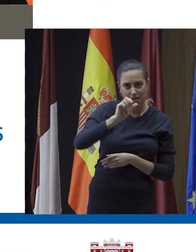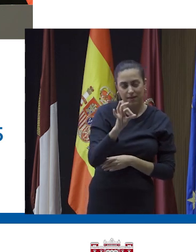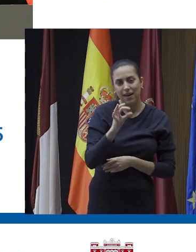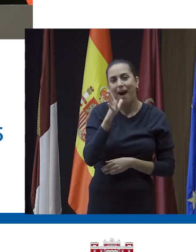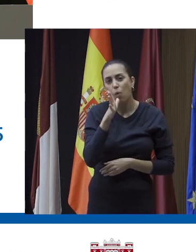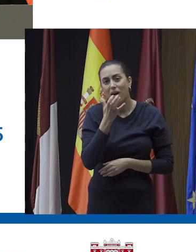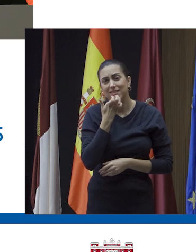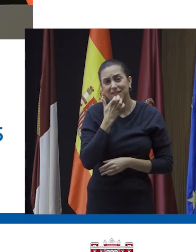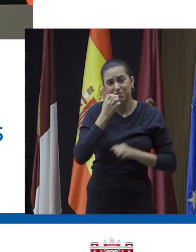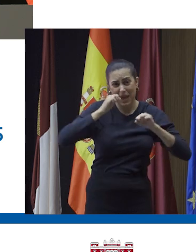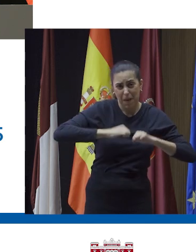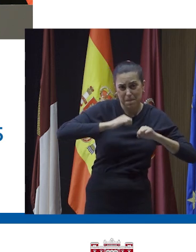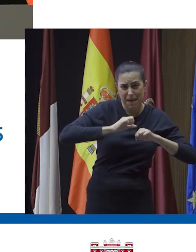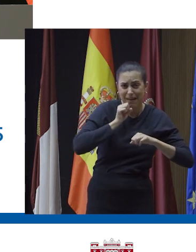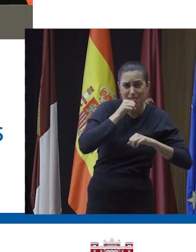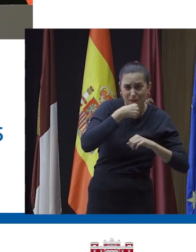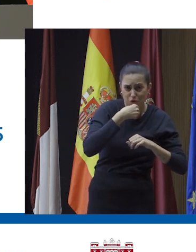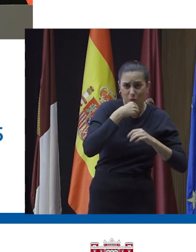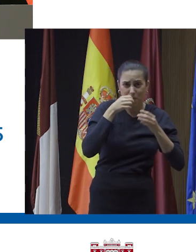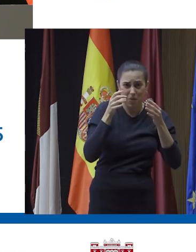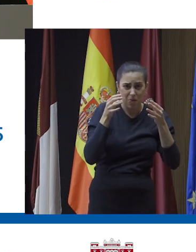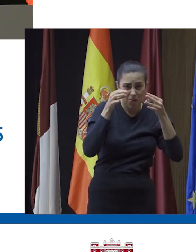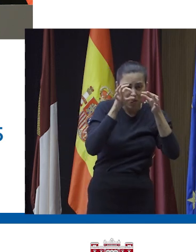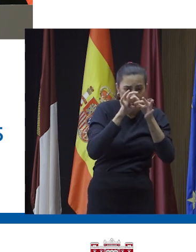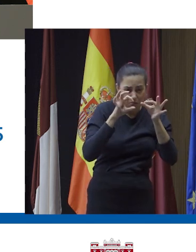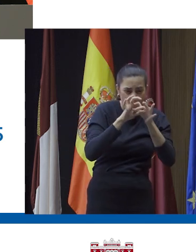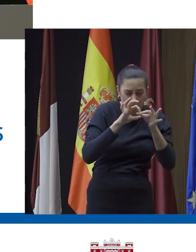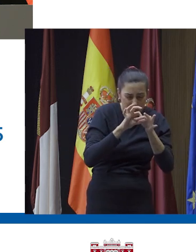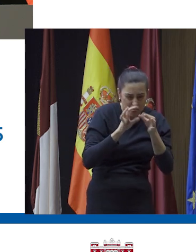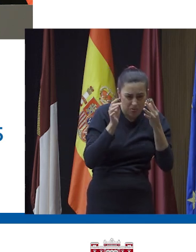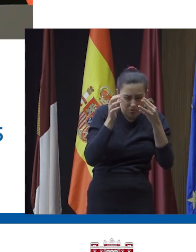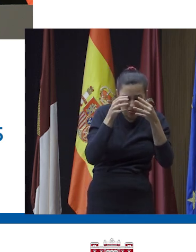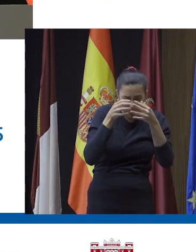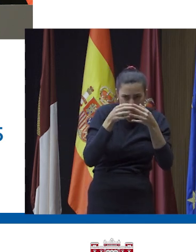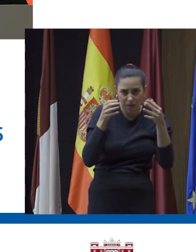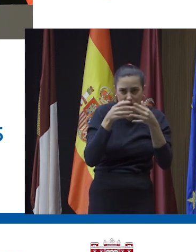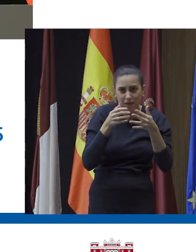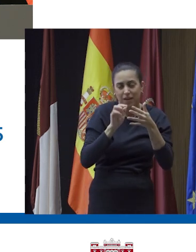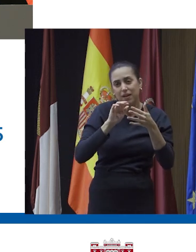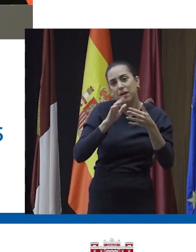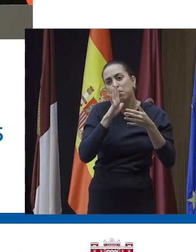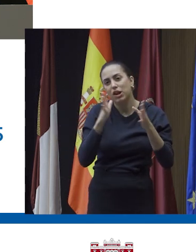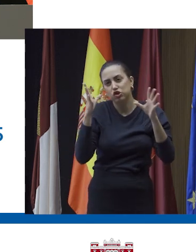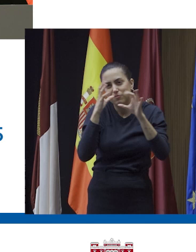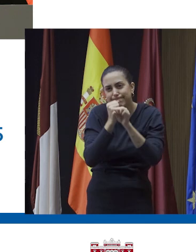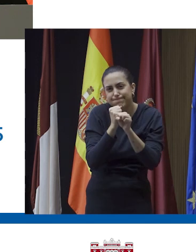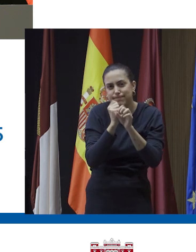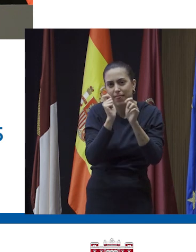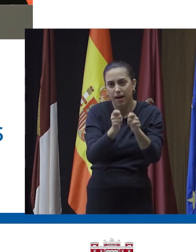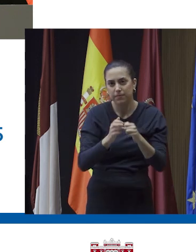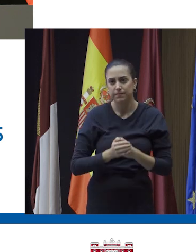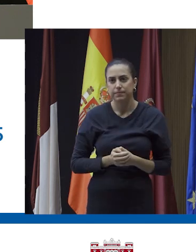del cristalino, pues se van agregando y pues van siendo cada vez menos transparentes, y se va produciendo esa opacidad.